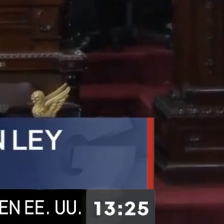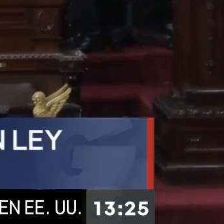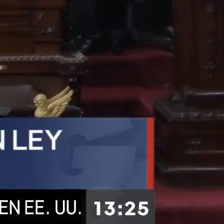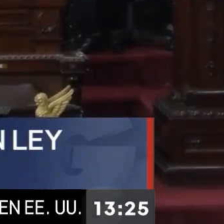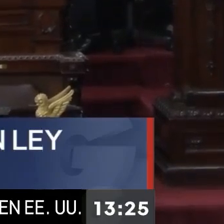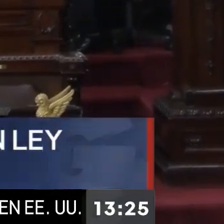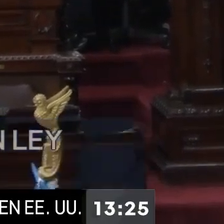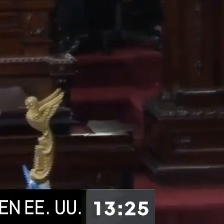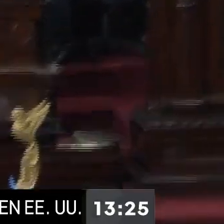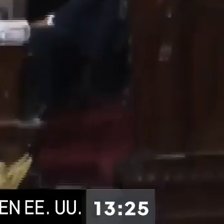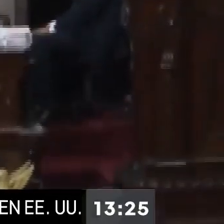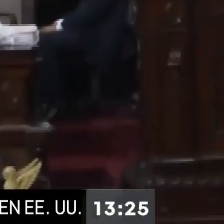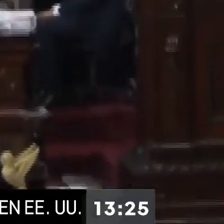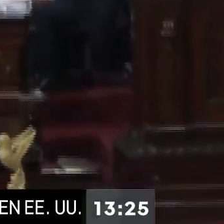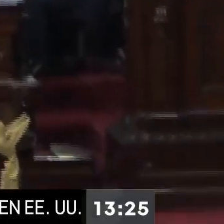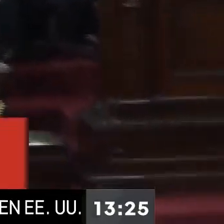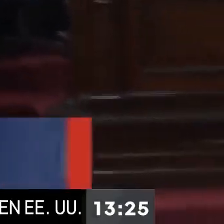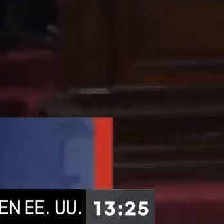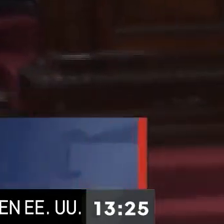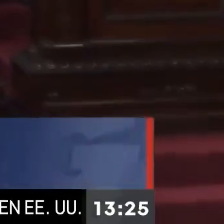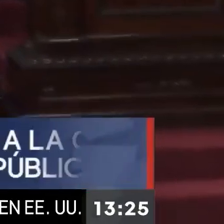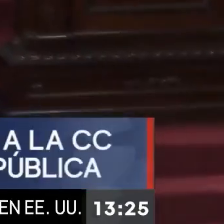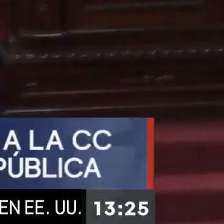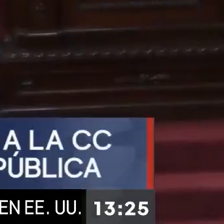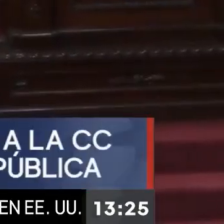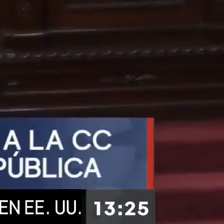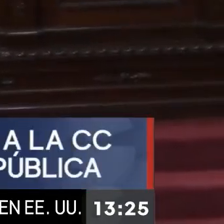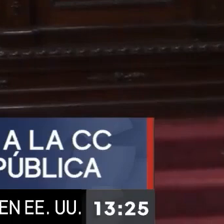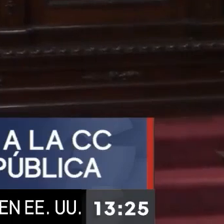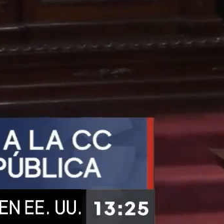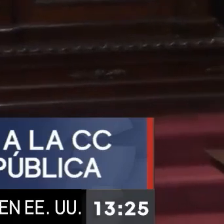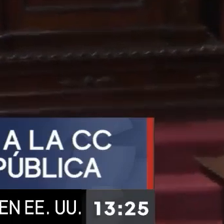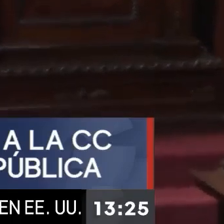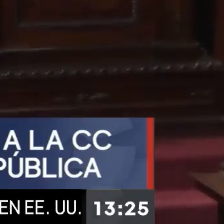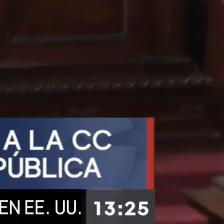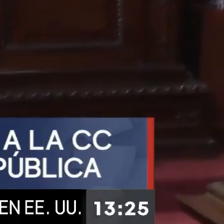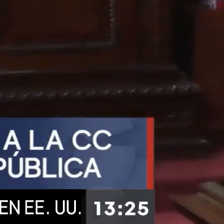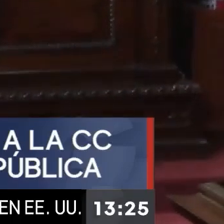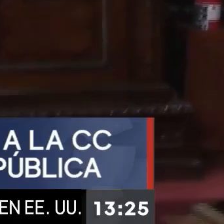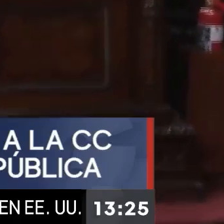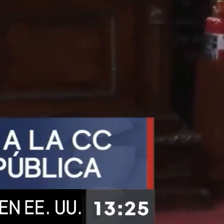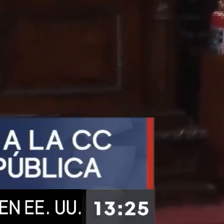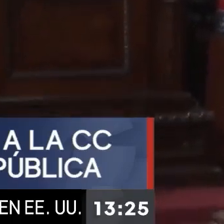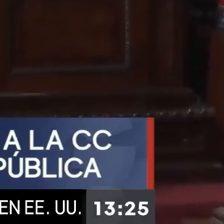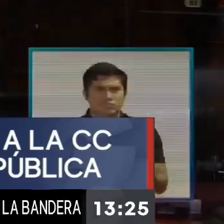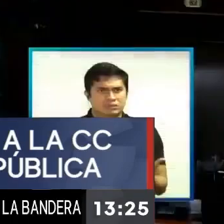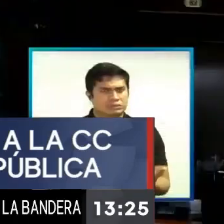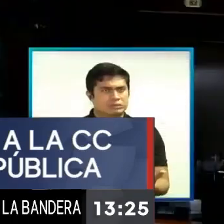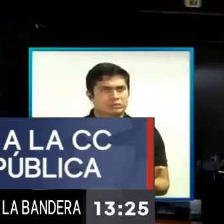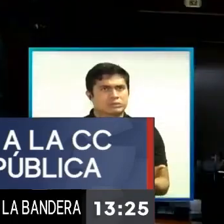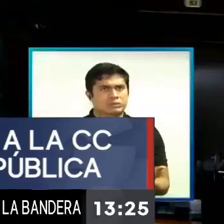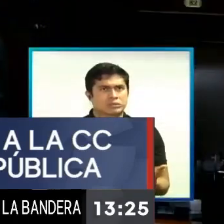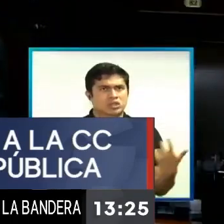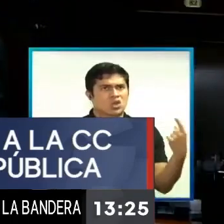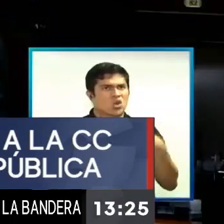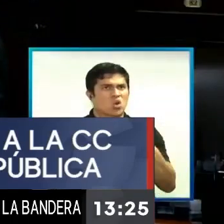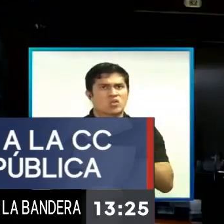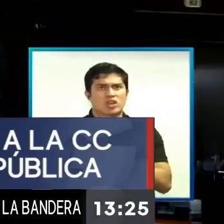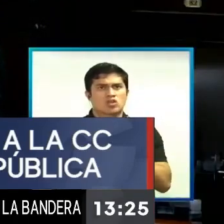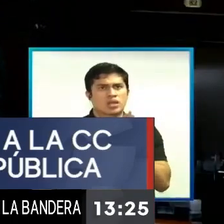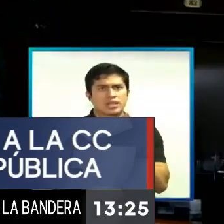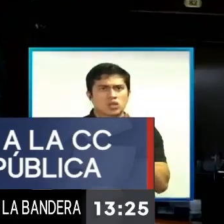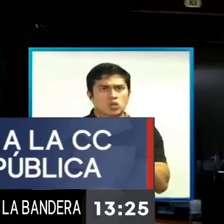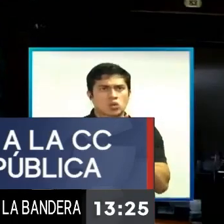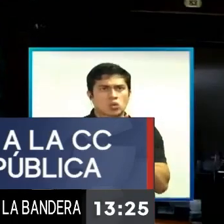De cuánto nos ha costado la Constitución aprobada en el 65, después de una sangrienta guerra de más